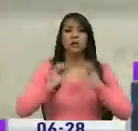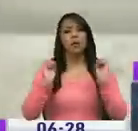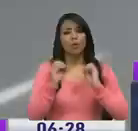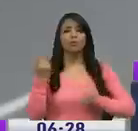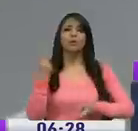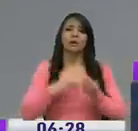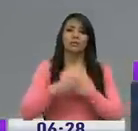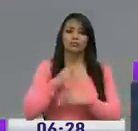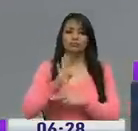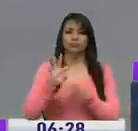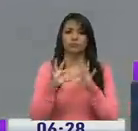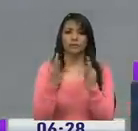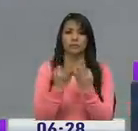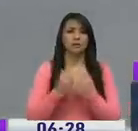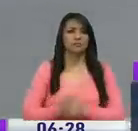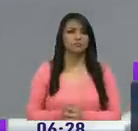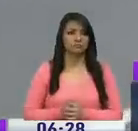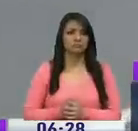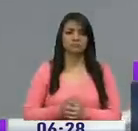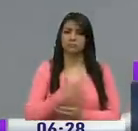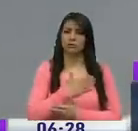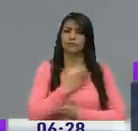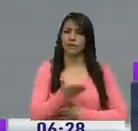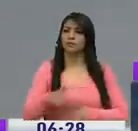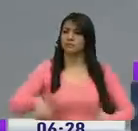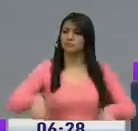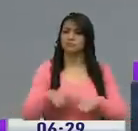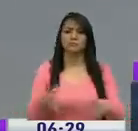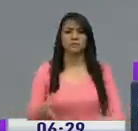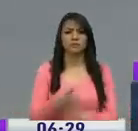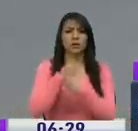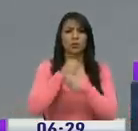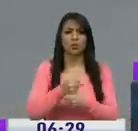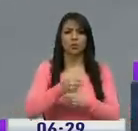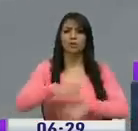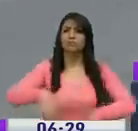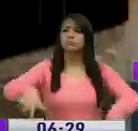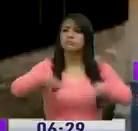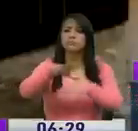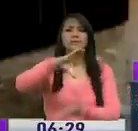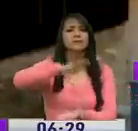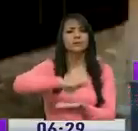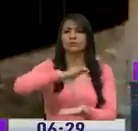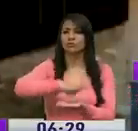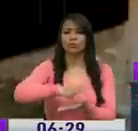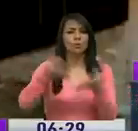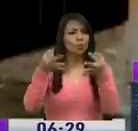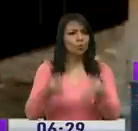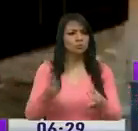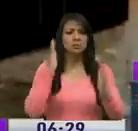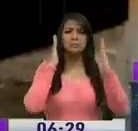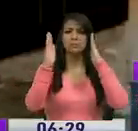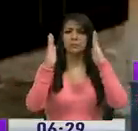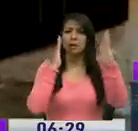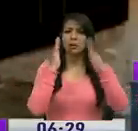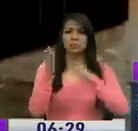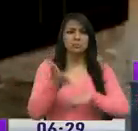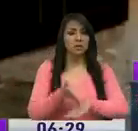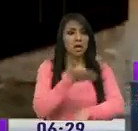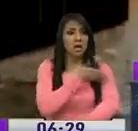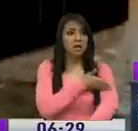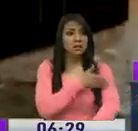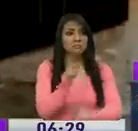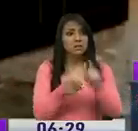familiares confiaron en que el lugar era seguro pues está ubicado en pleno casco comercial y no habían sido visitados por